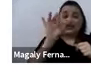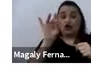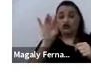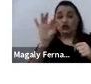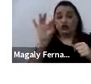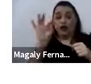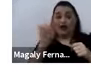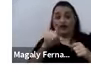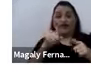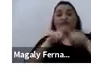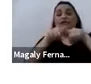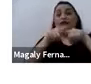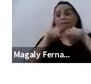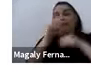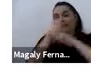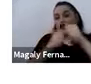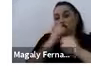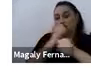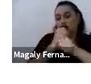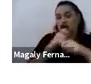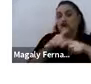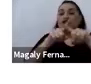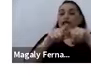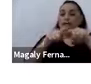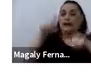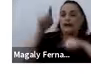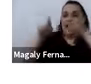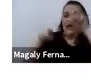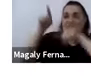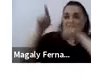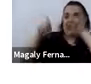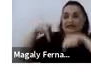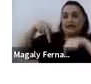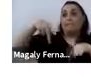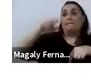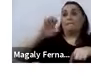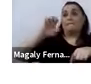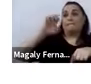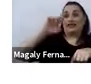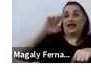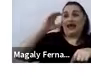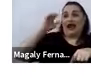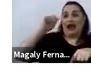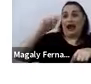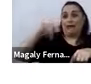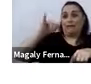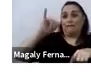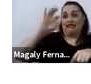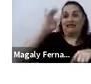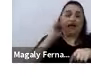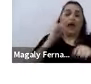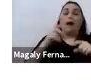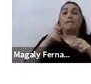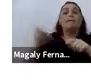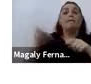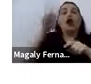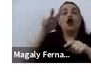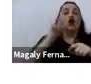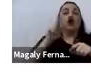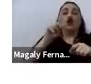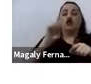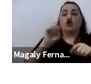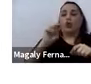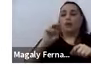varía según los años y según el índice de renta per cápita o bien en valor nominal, en valor constante o en